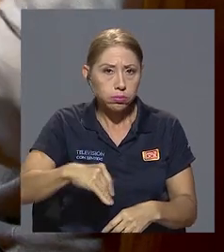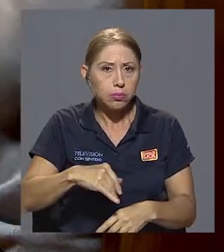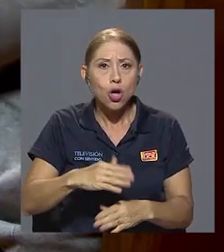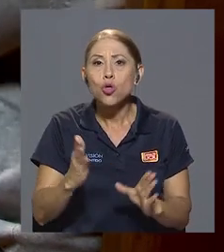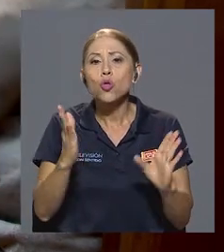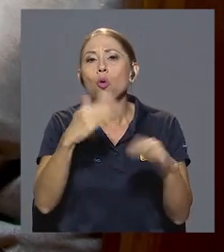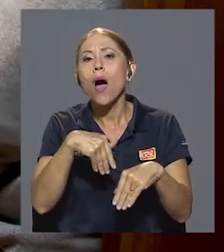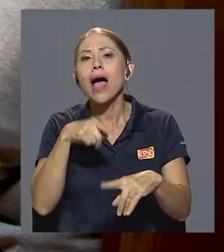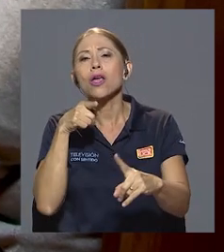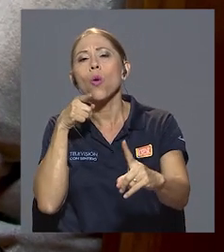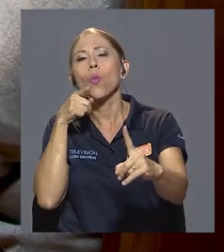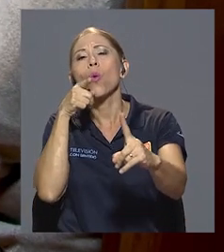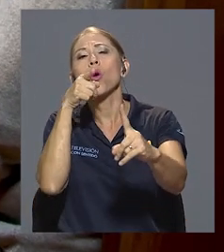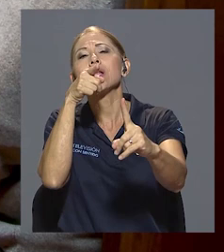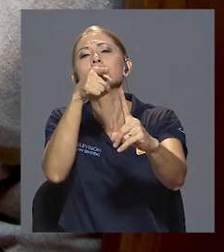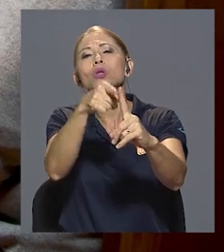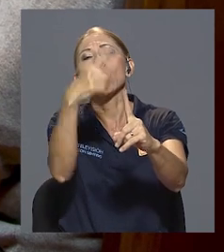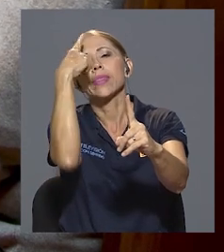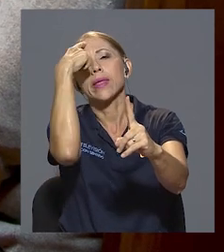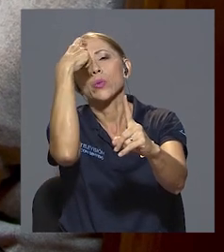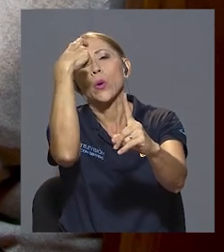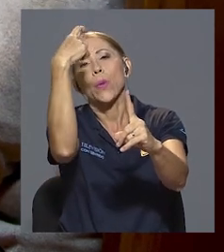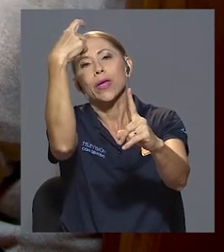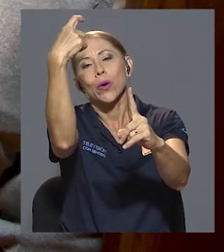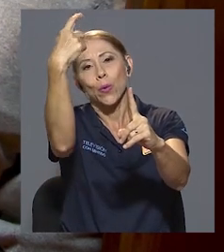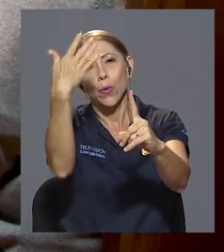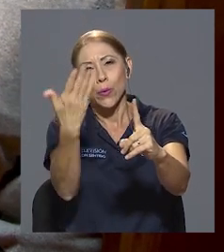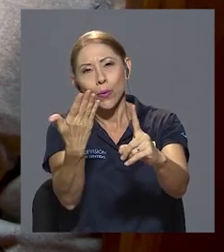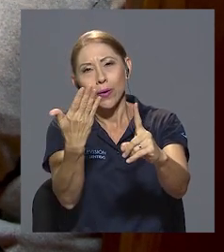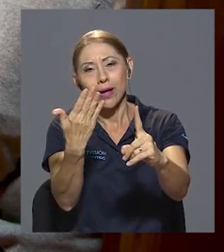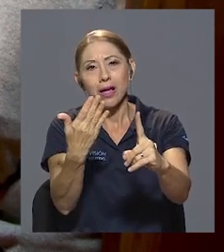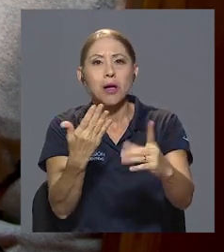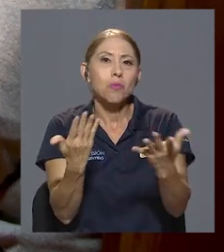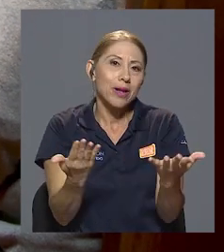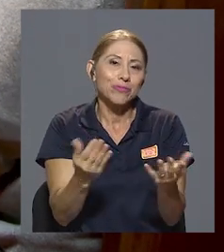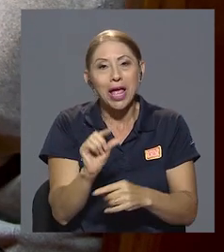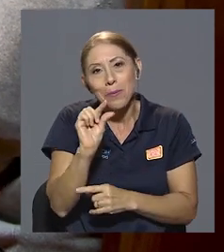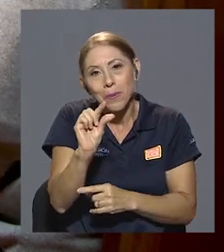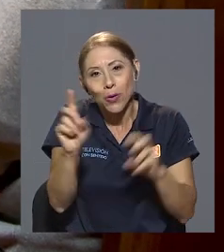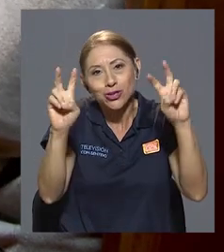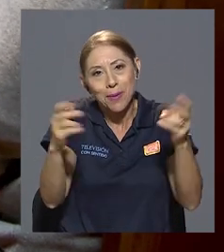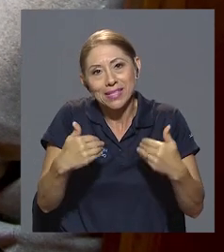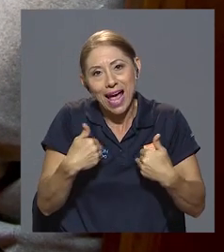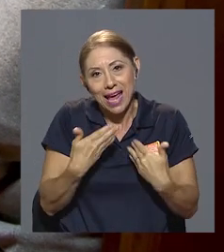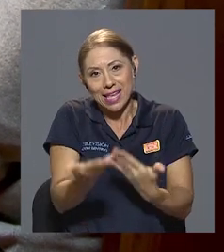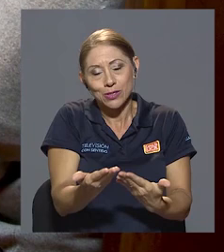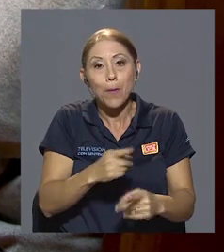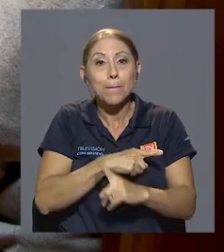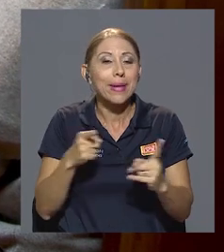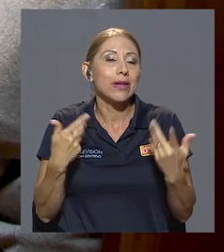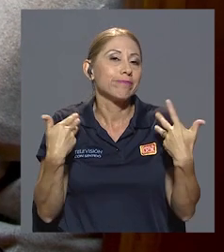horizonte tópico hoy es muy poco este malo hay y menos en el tema